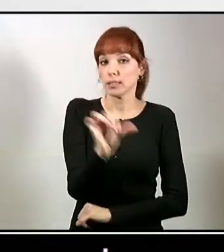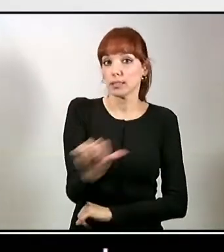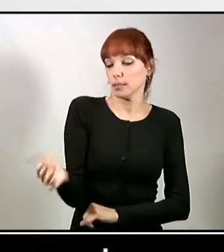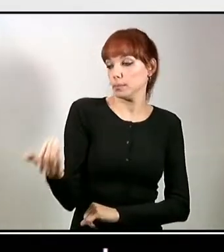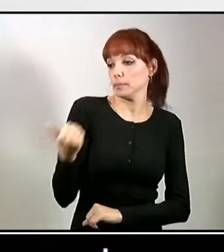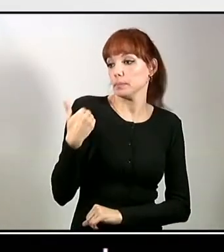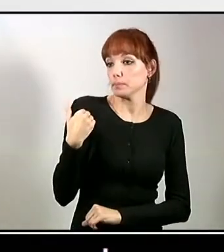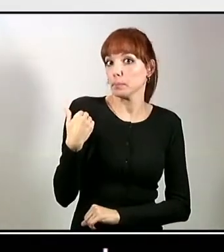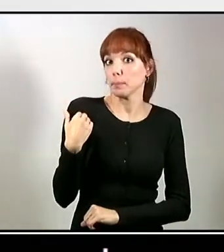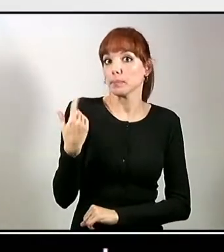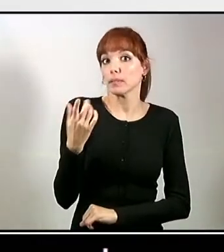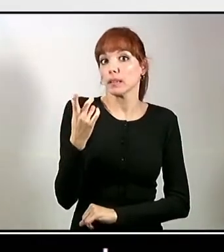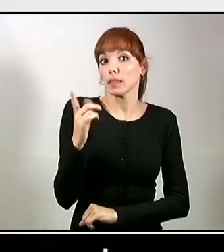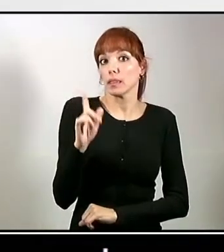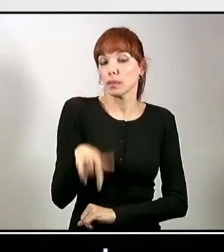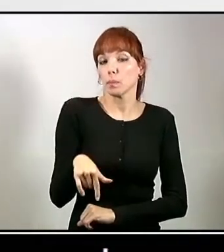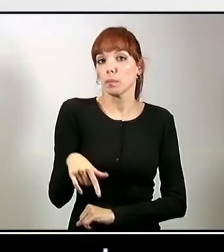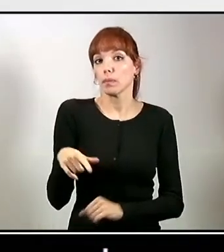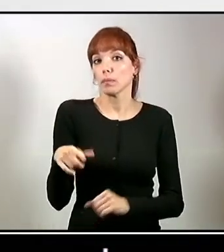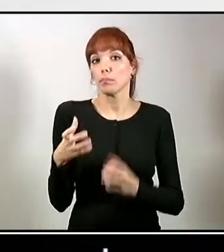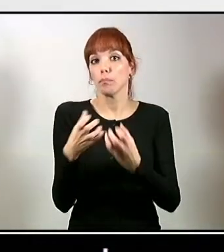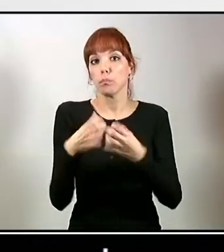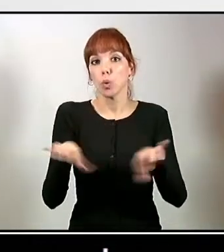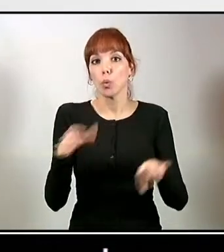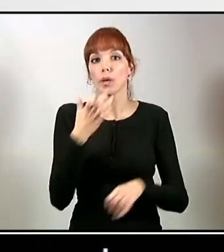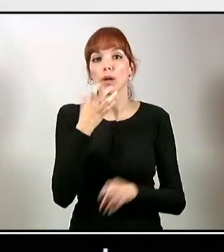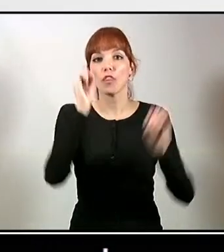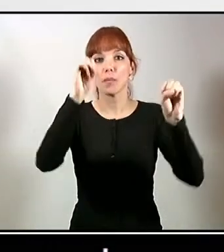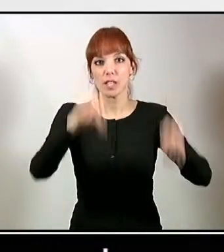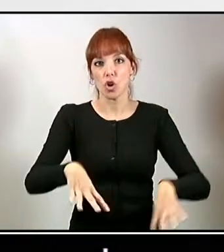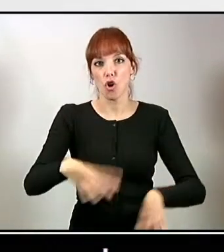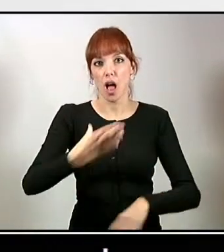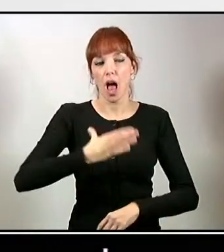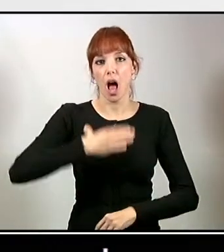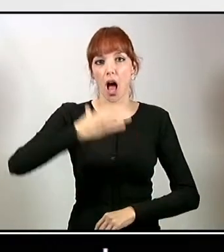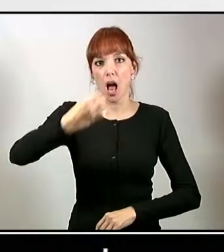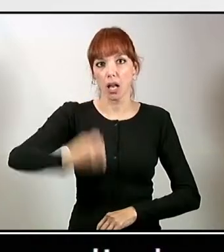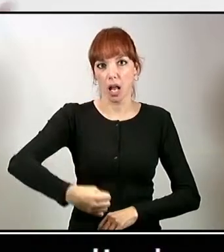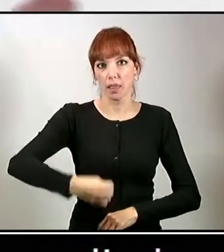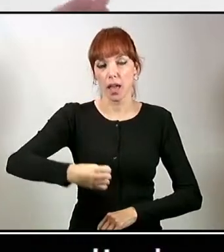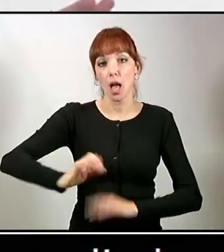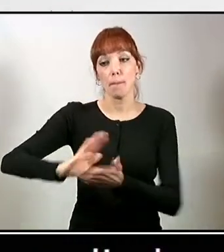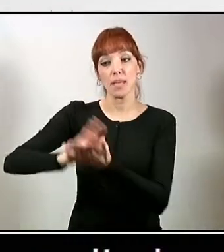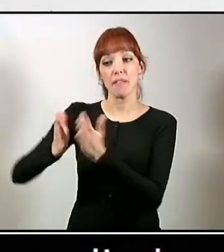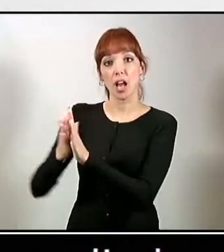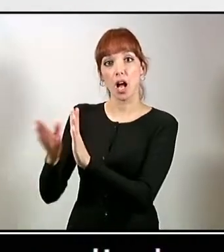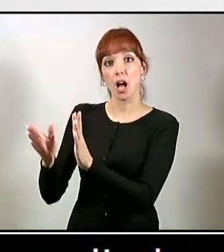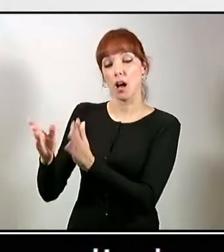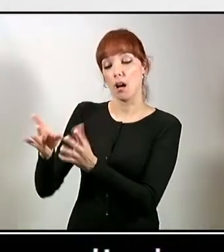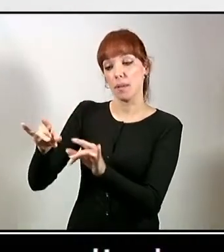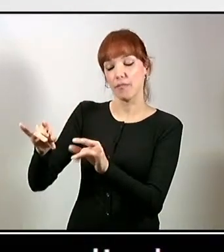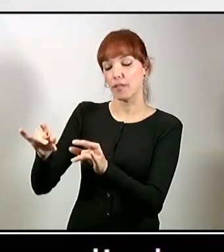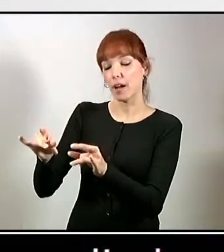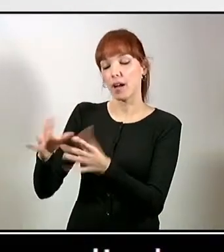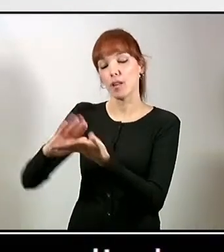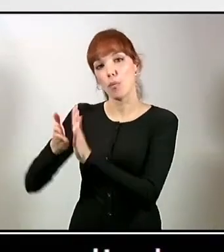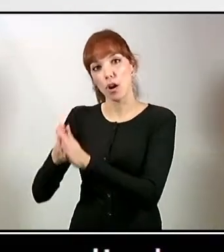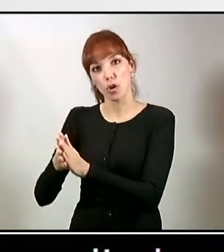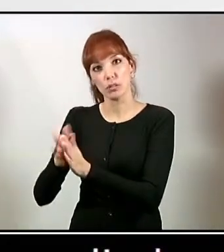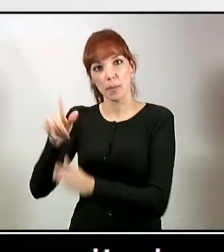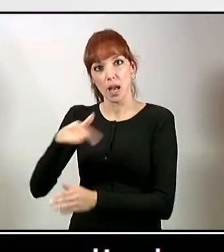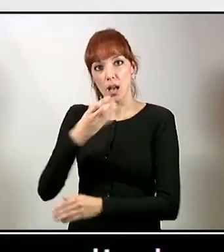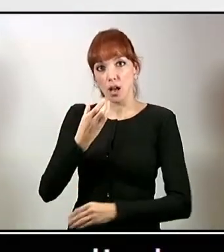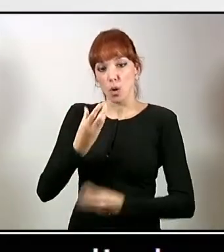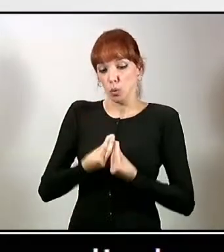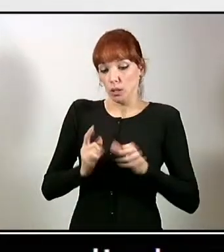sucedía la dimisión también de un alcalde, en este caso en Villafranca de los Barros, y la Junta de Extremadura no se